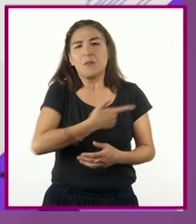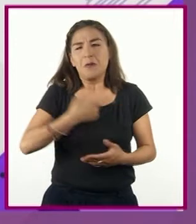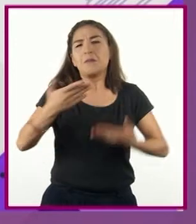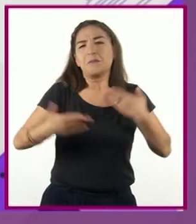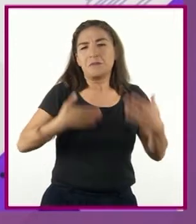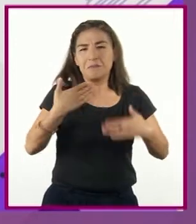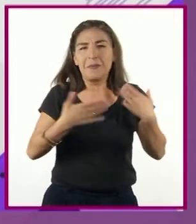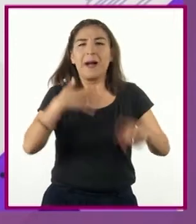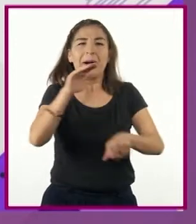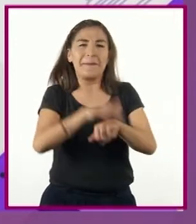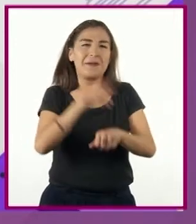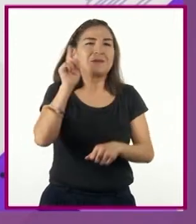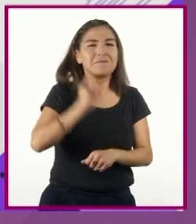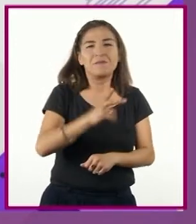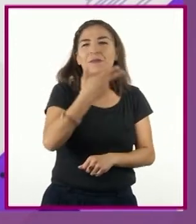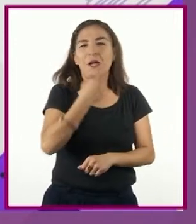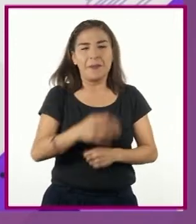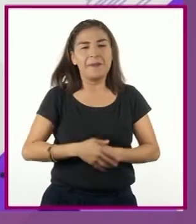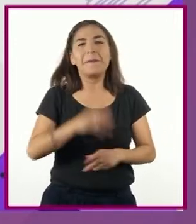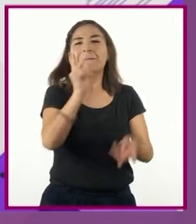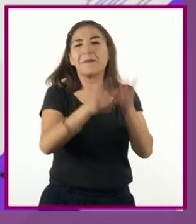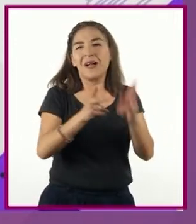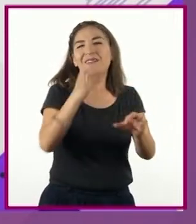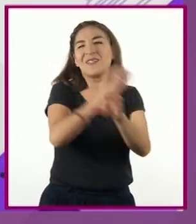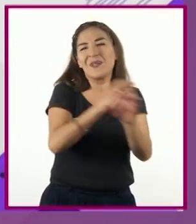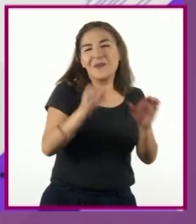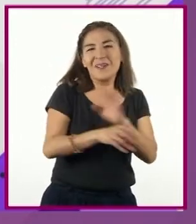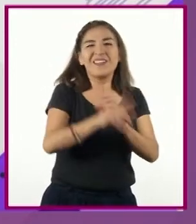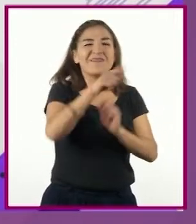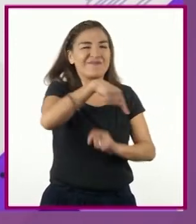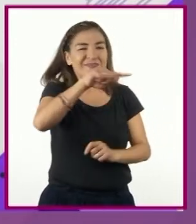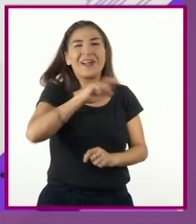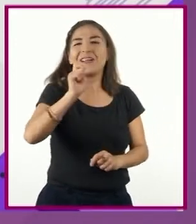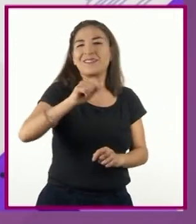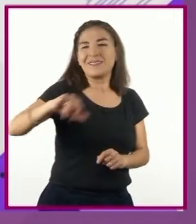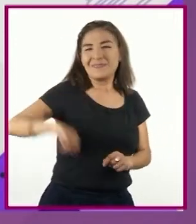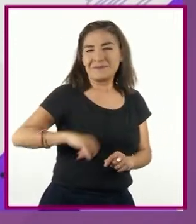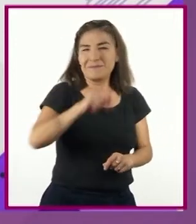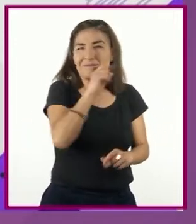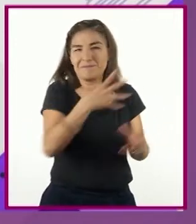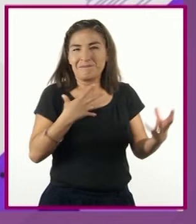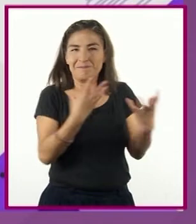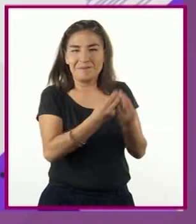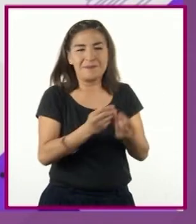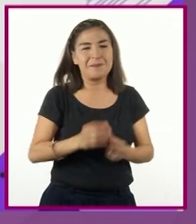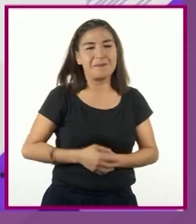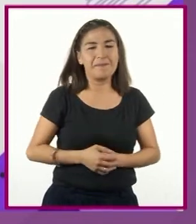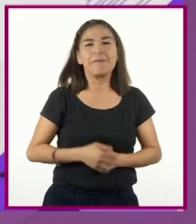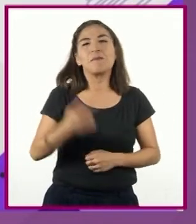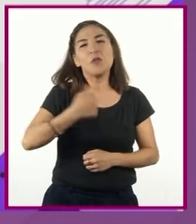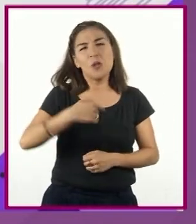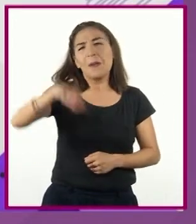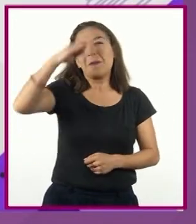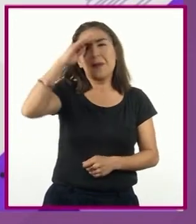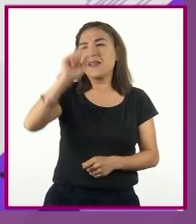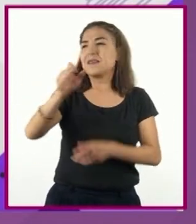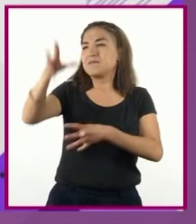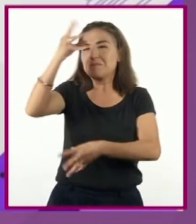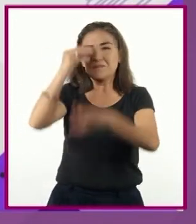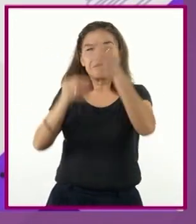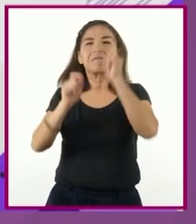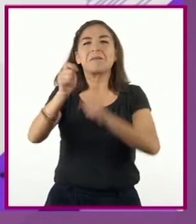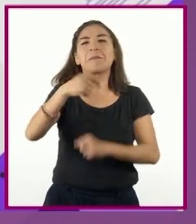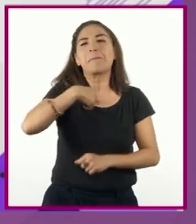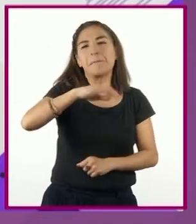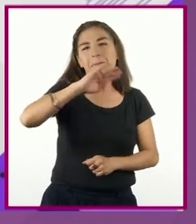mis amigas y amigos, porque platicamos de cosas que nos interesan. Pienso que quienes han influido en mí son mi